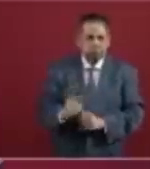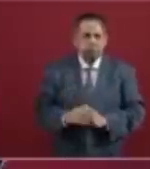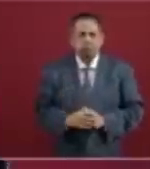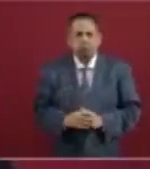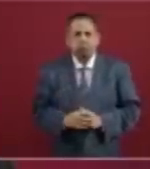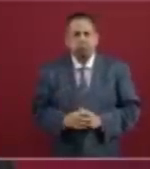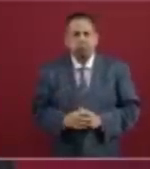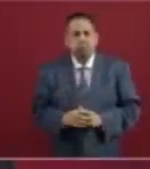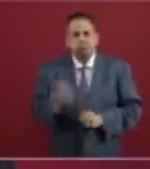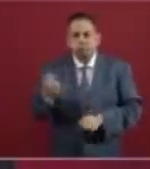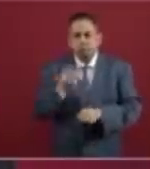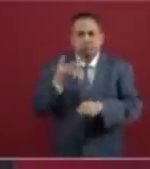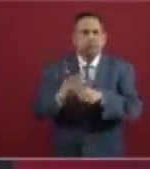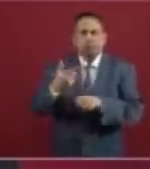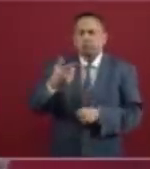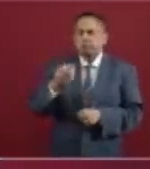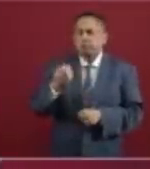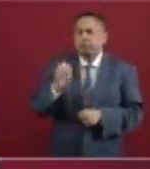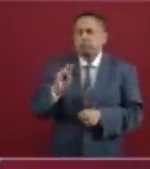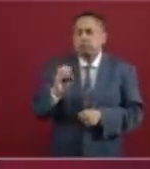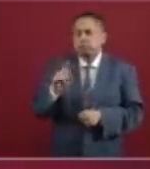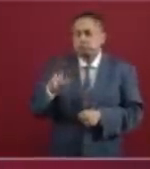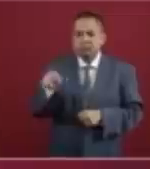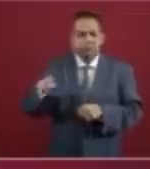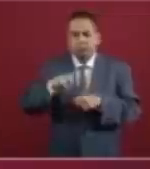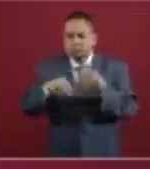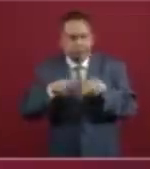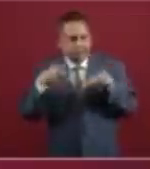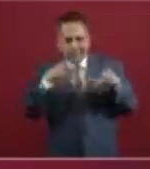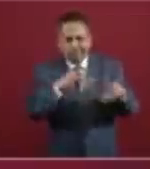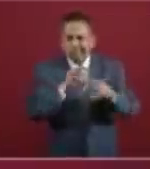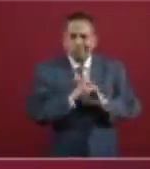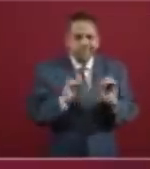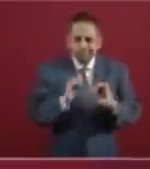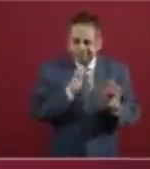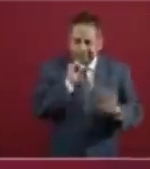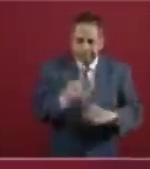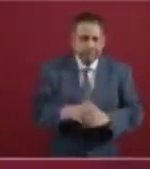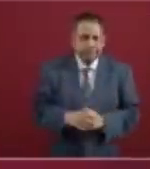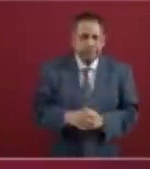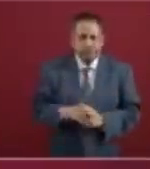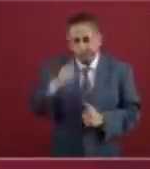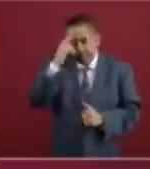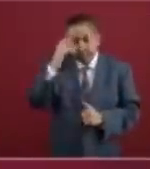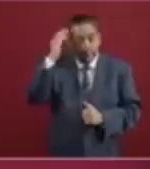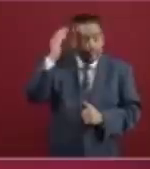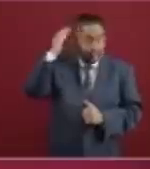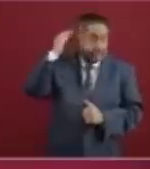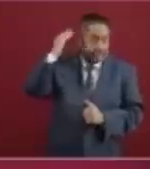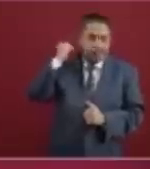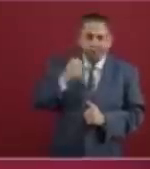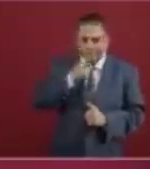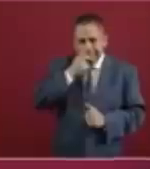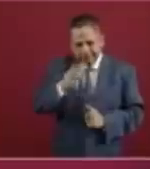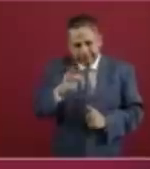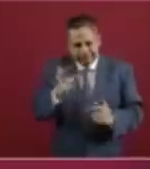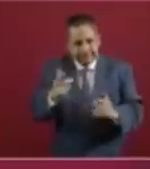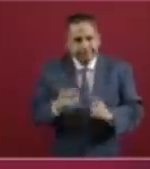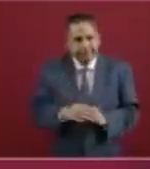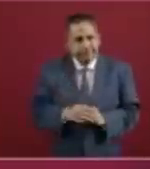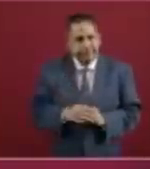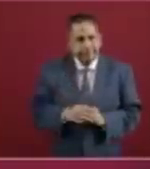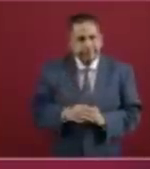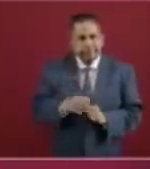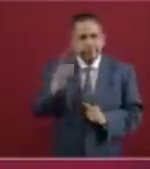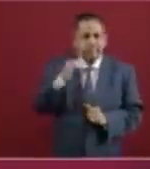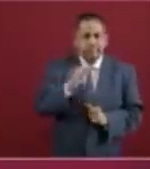a Gobernación, donde ya no regañan, ¿se acuerdan que les dije que don